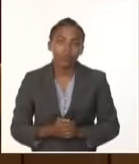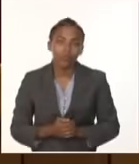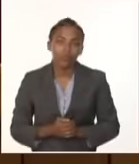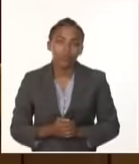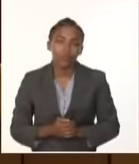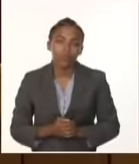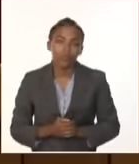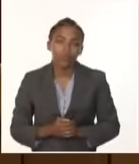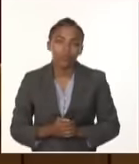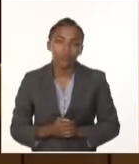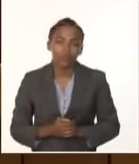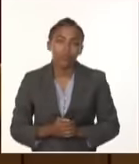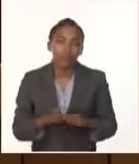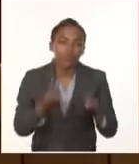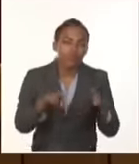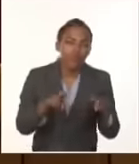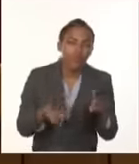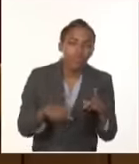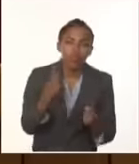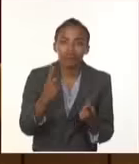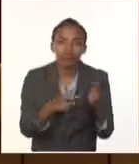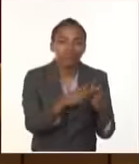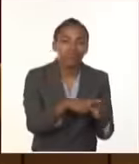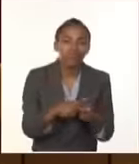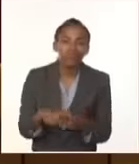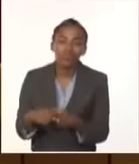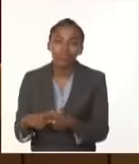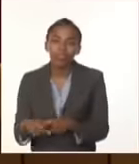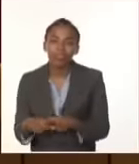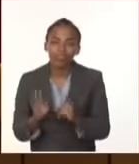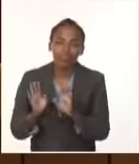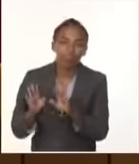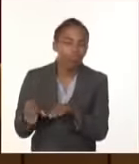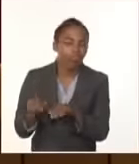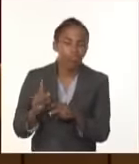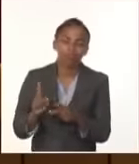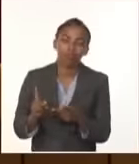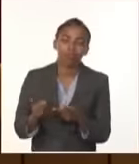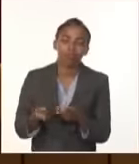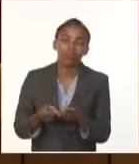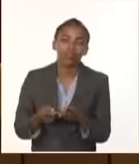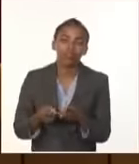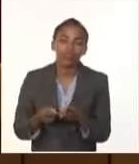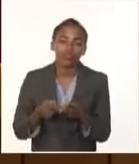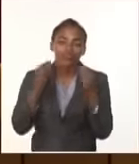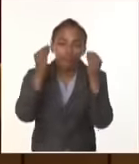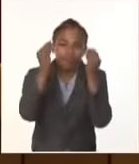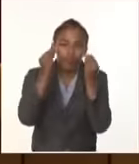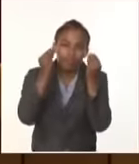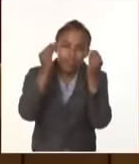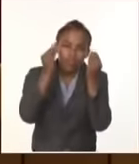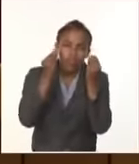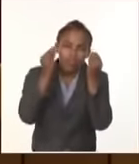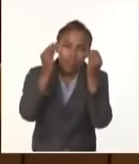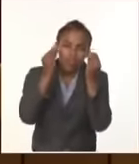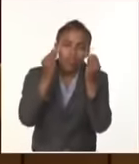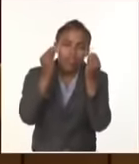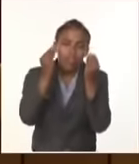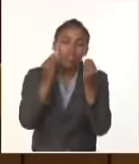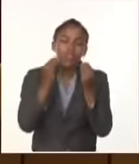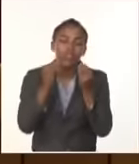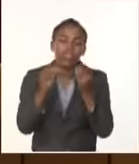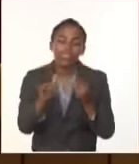cada paso en la búsqueda de soluciones, la predisposición instantánea y reflexiva que solo provoca